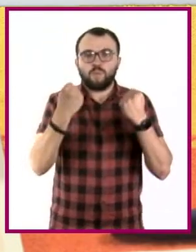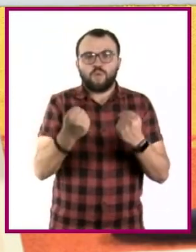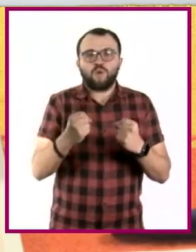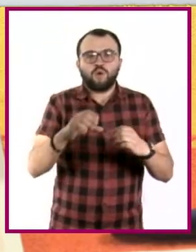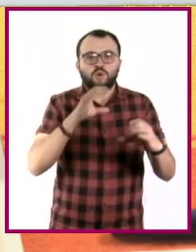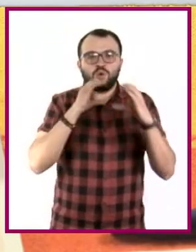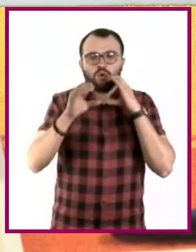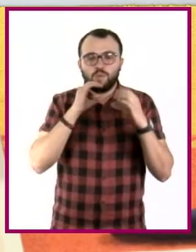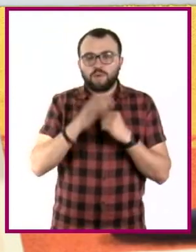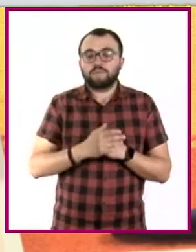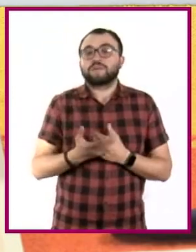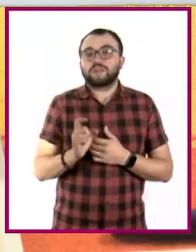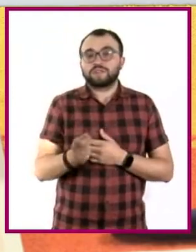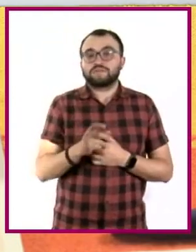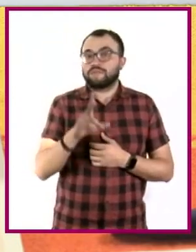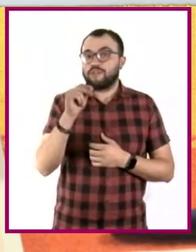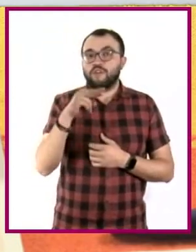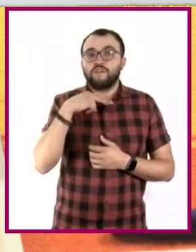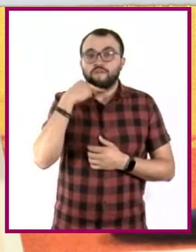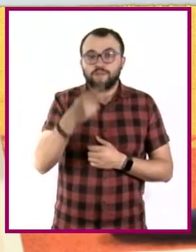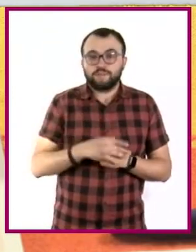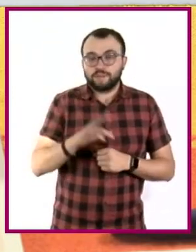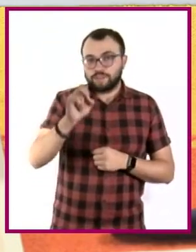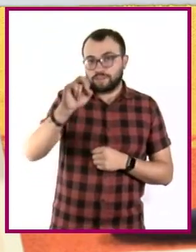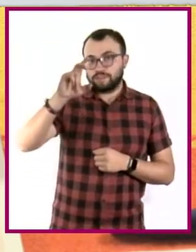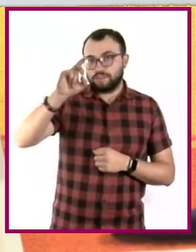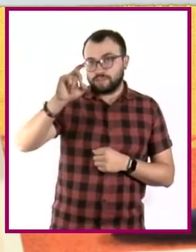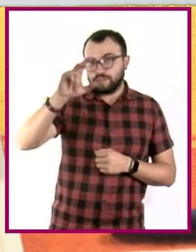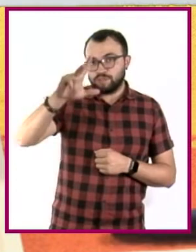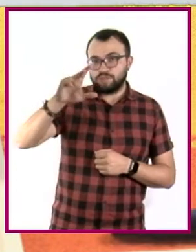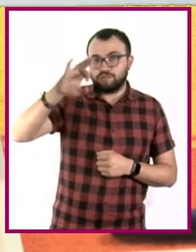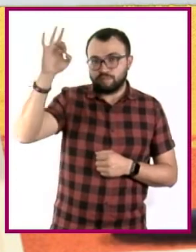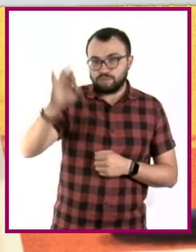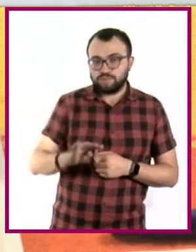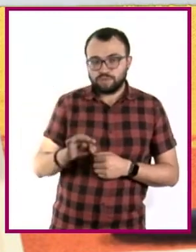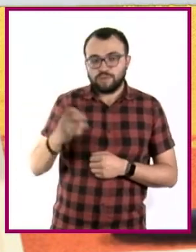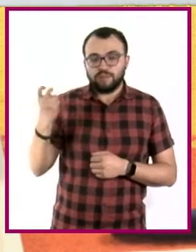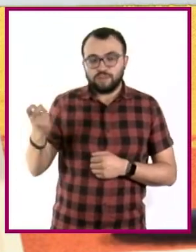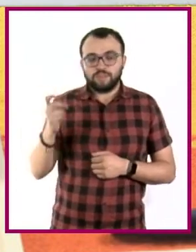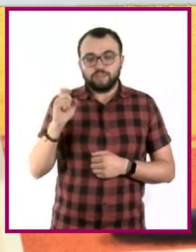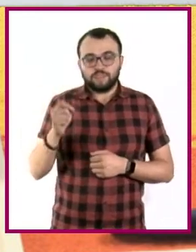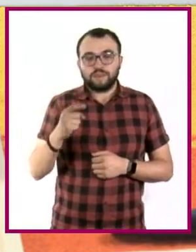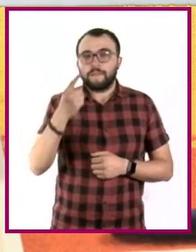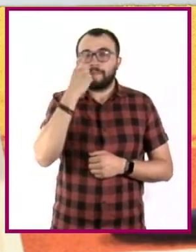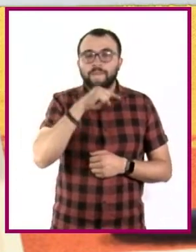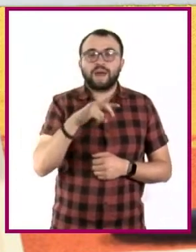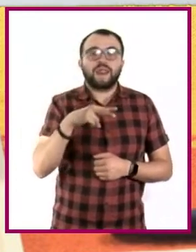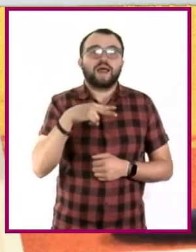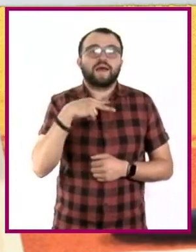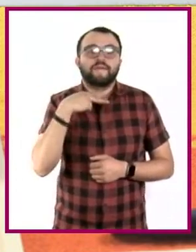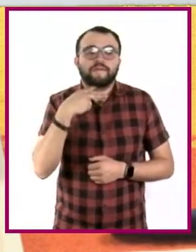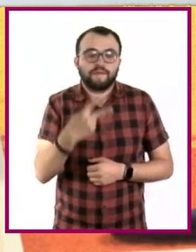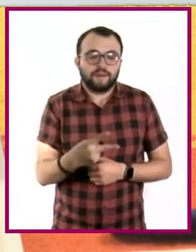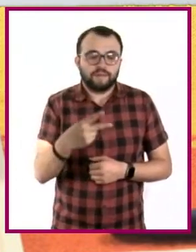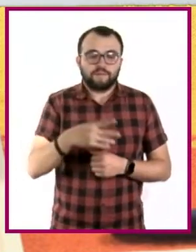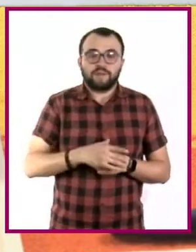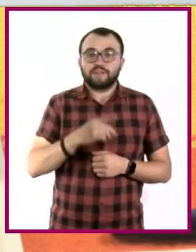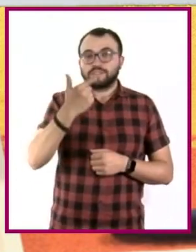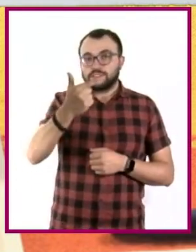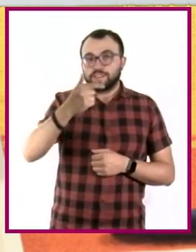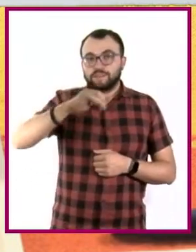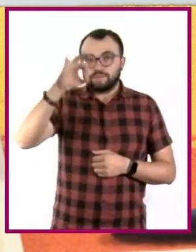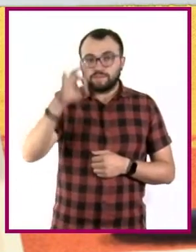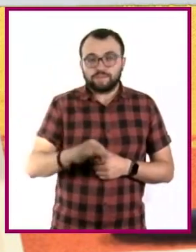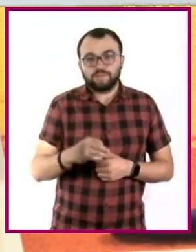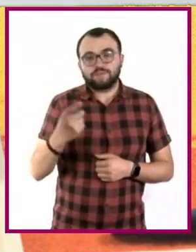comunicación es no verbal, el 38% el potencial es paraverbal y el 7%